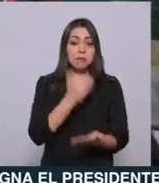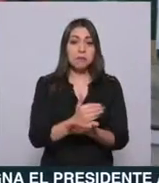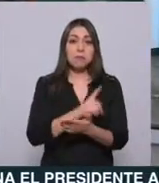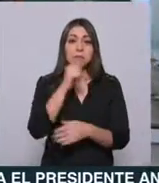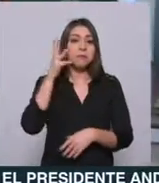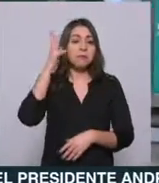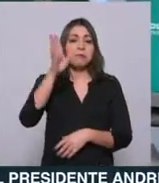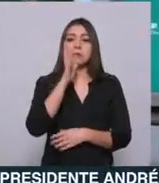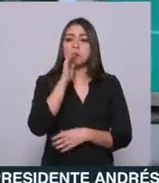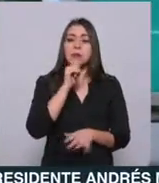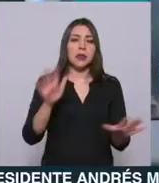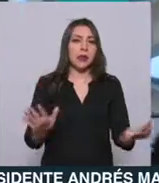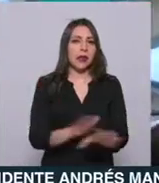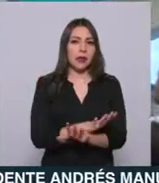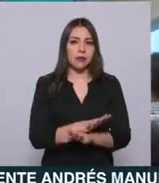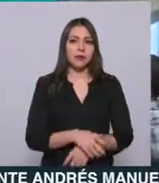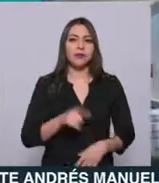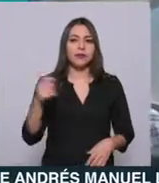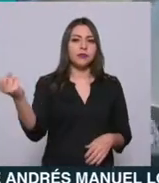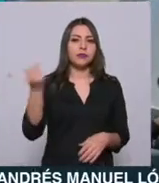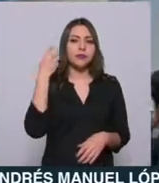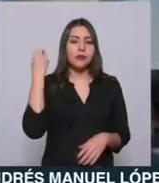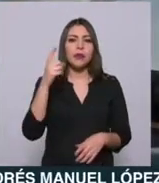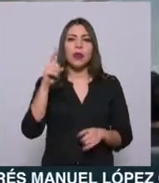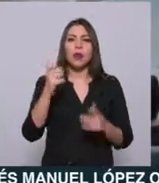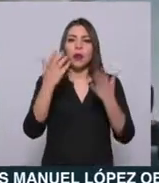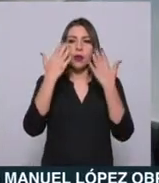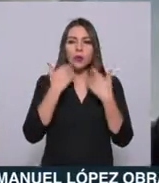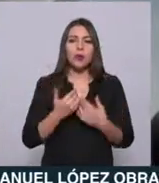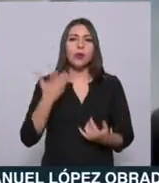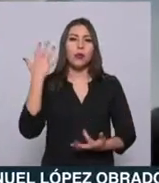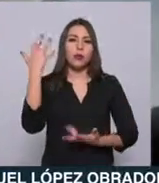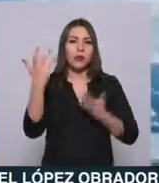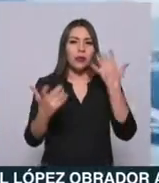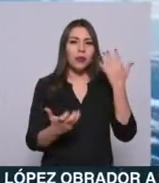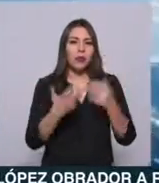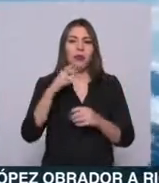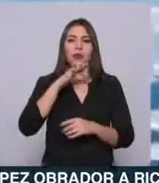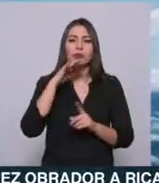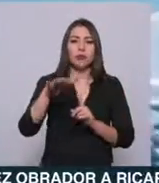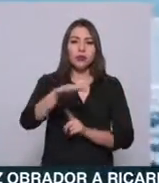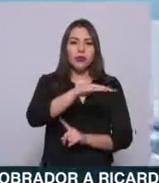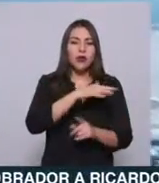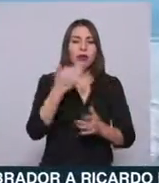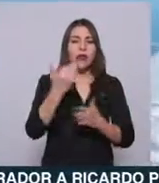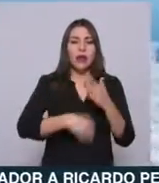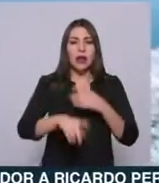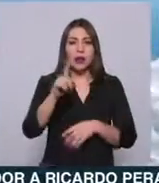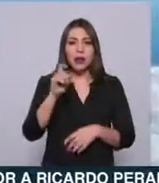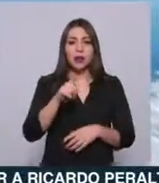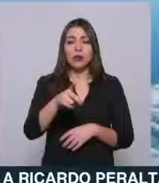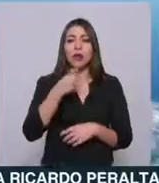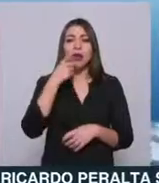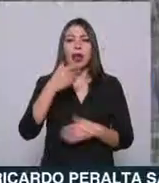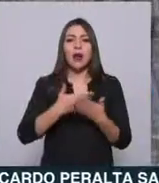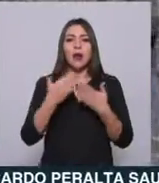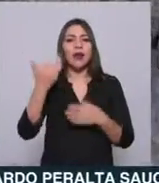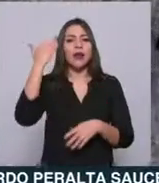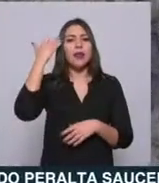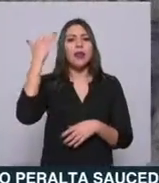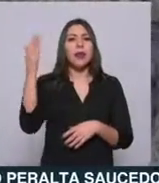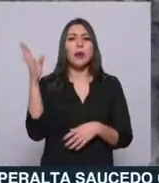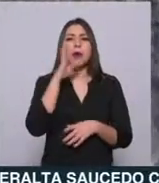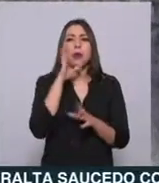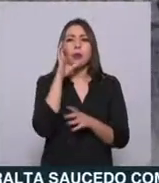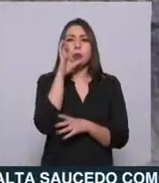el foro Cambio Climático, Sequía, Incendios, Escasez de Agua y Contaminación, explicó que los efectos del calentamiento global no